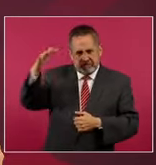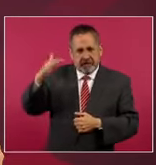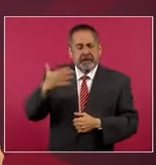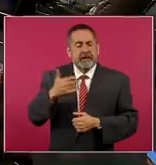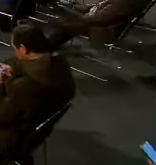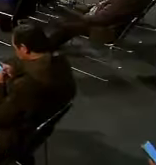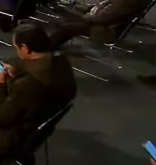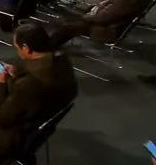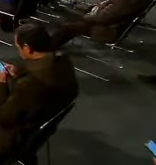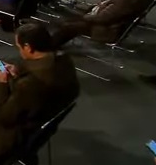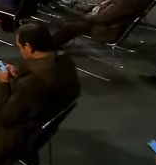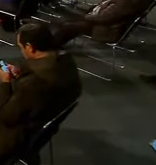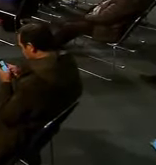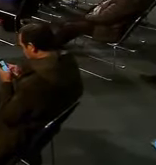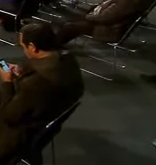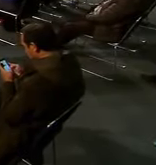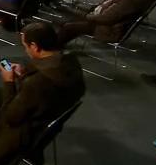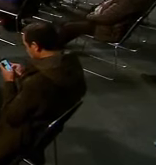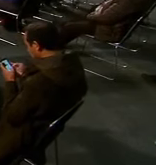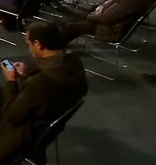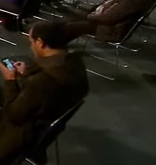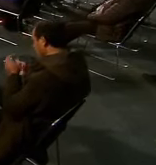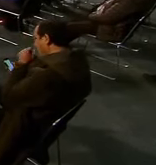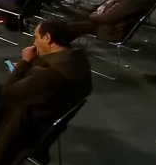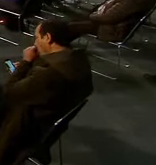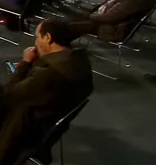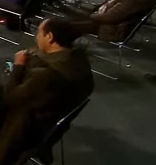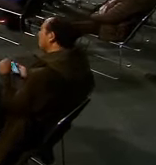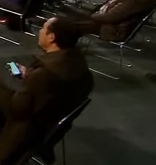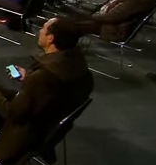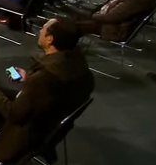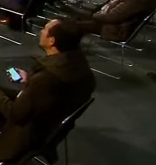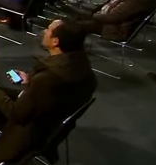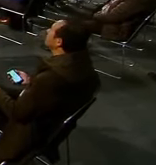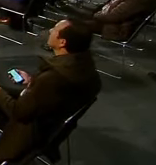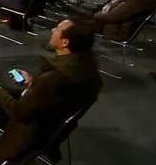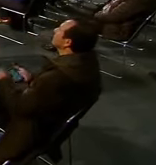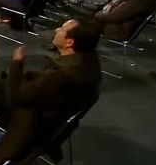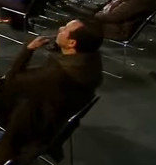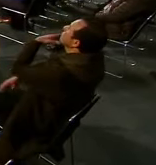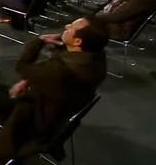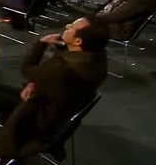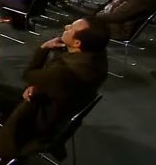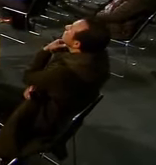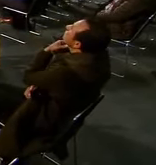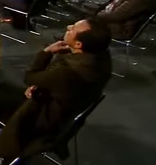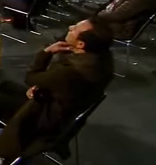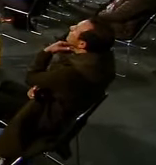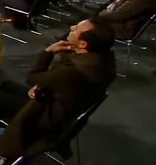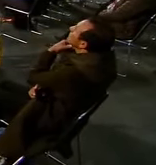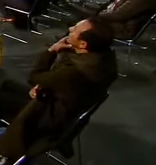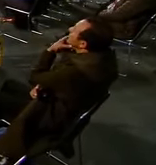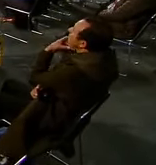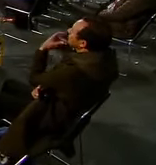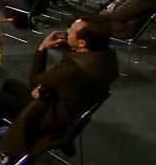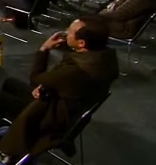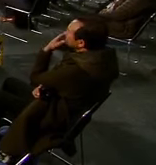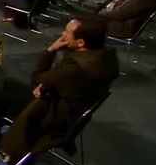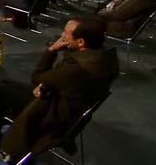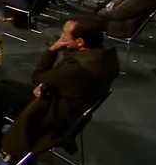además, algo también importantísimo, porque puede estar el enunciado como un principio en